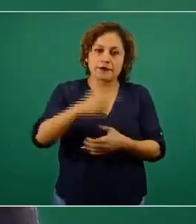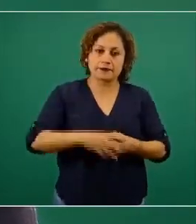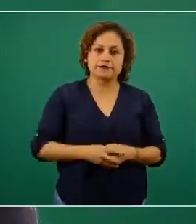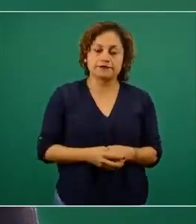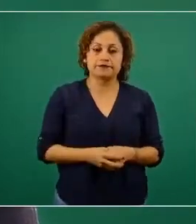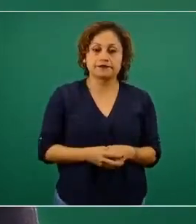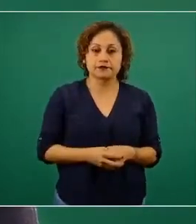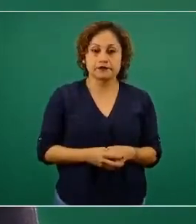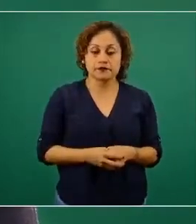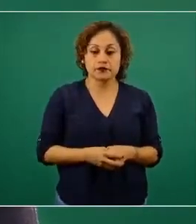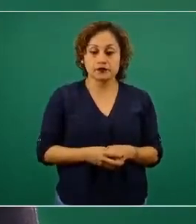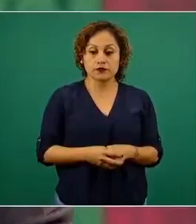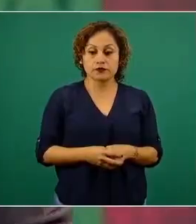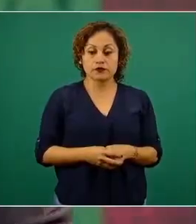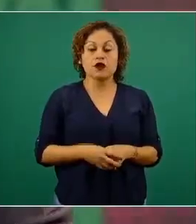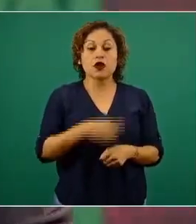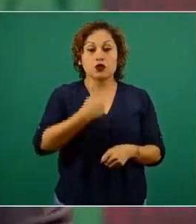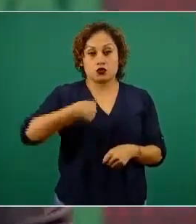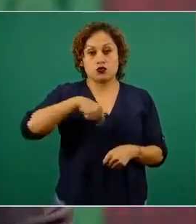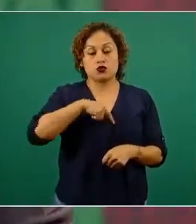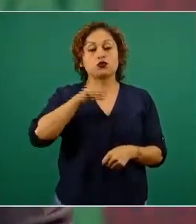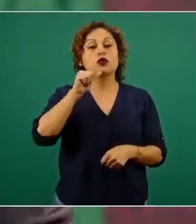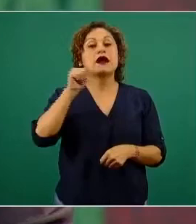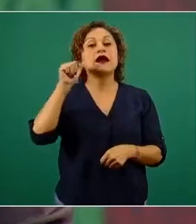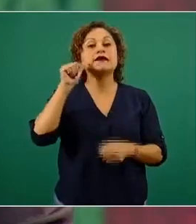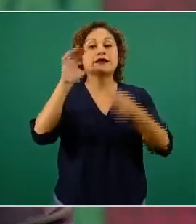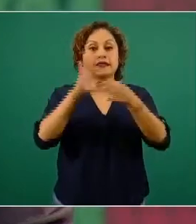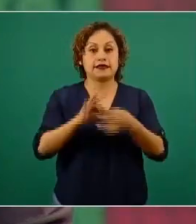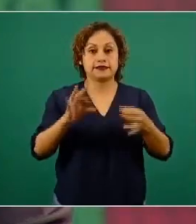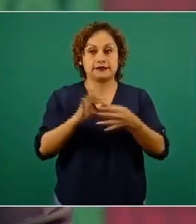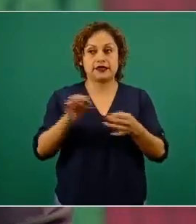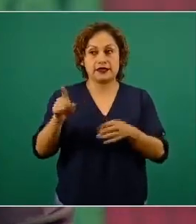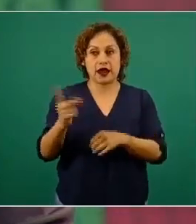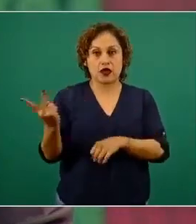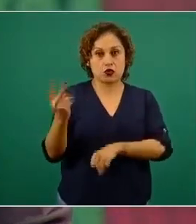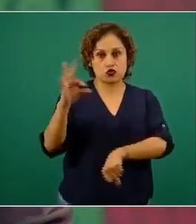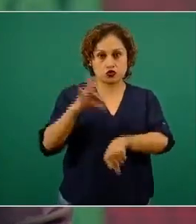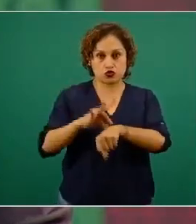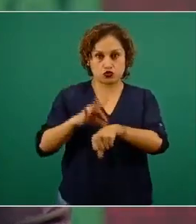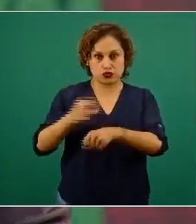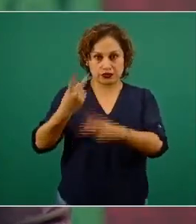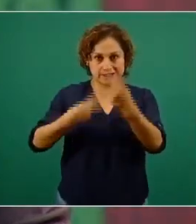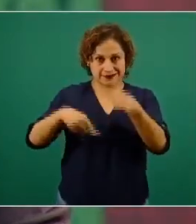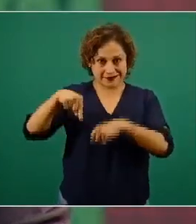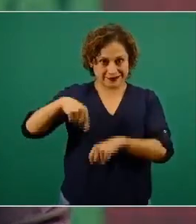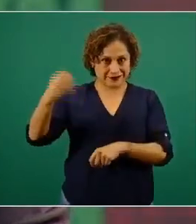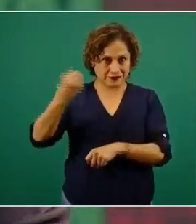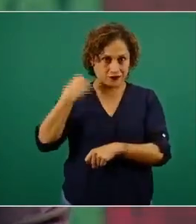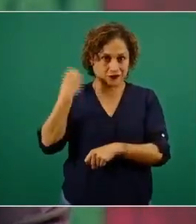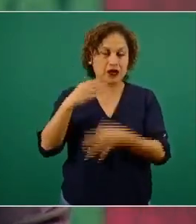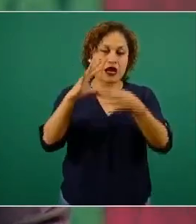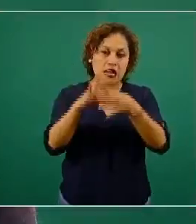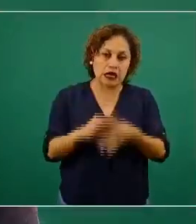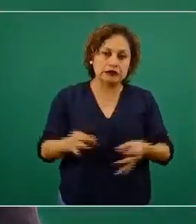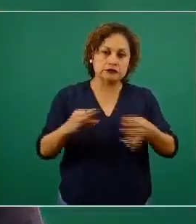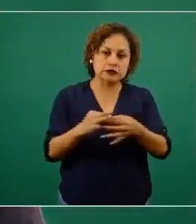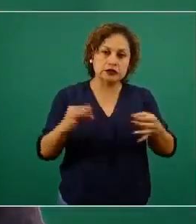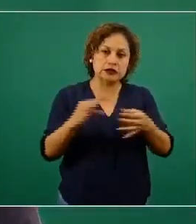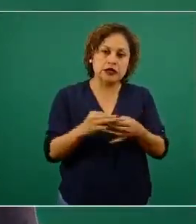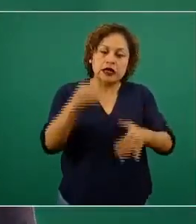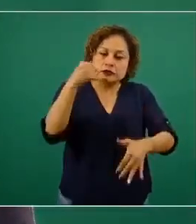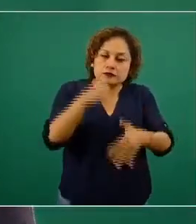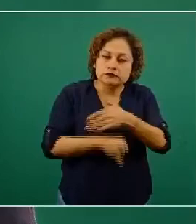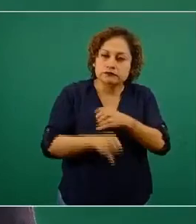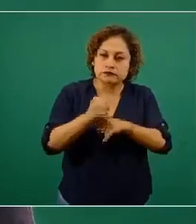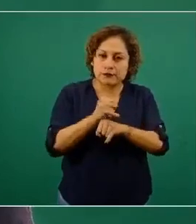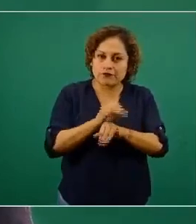vacunación. Como comentábamos ayer, el doctor Ruy López Ridaura y el doctor Víctor Borja explicaban el detalle técnico, el detalle